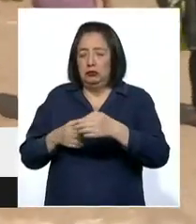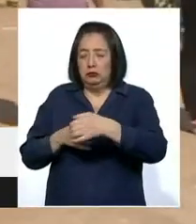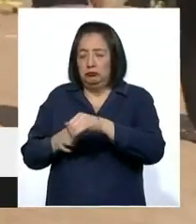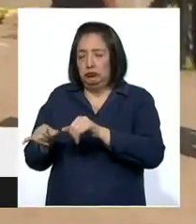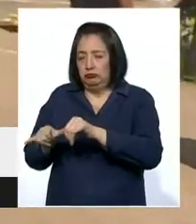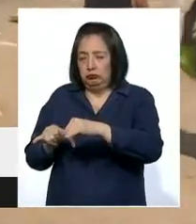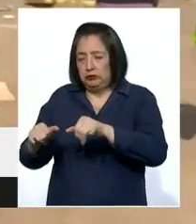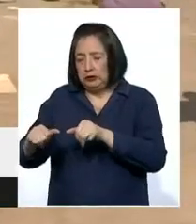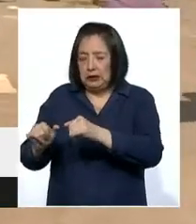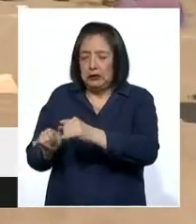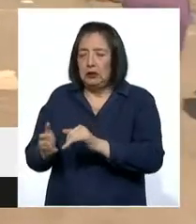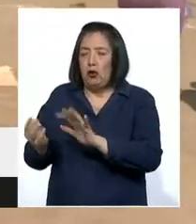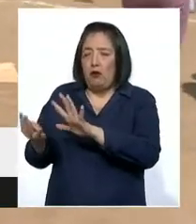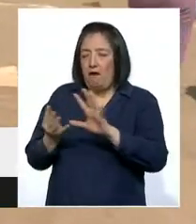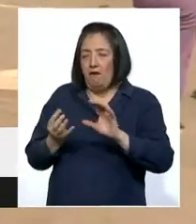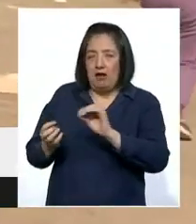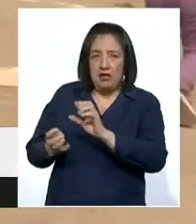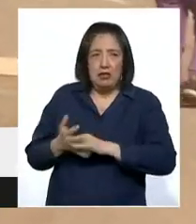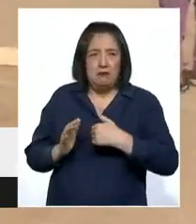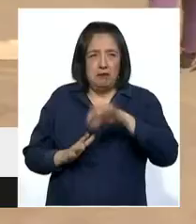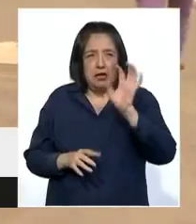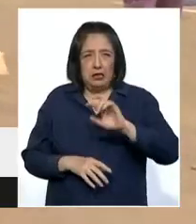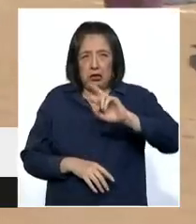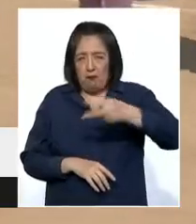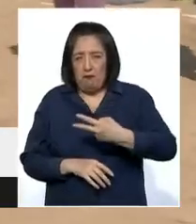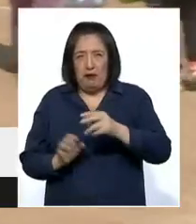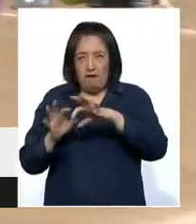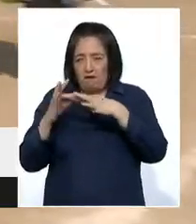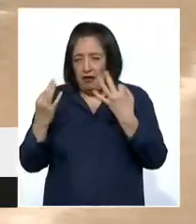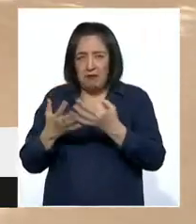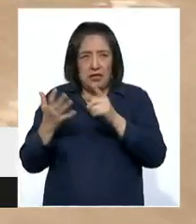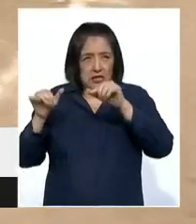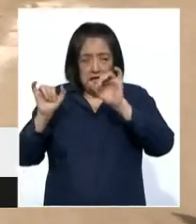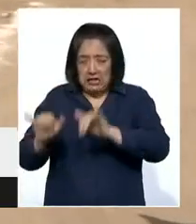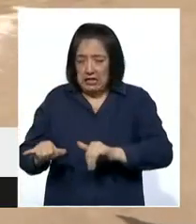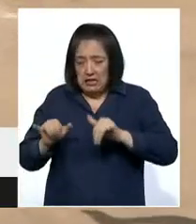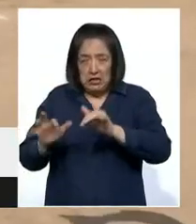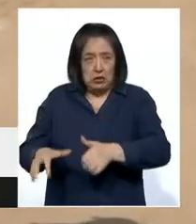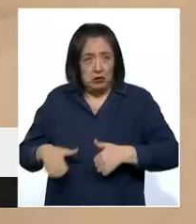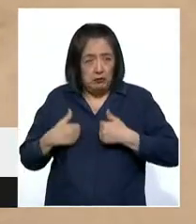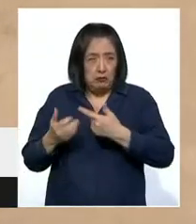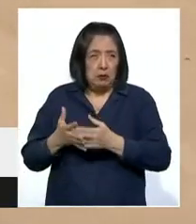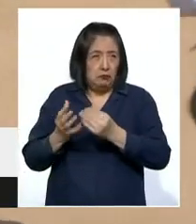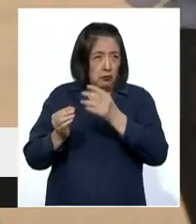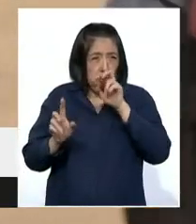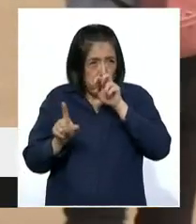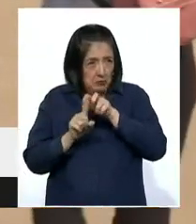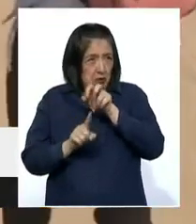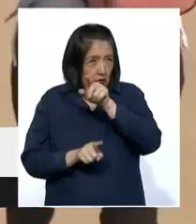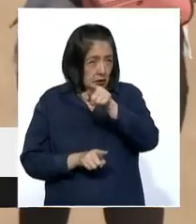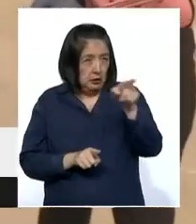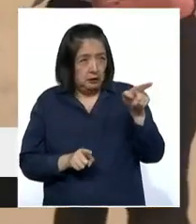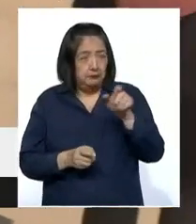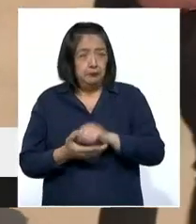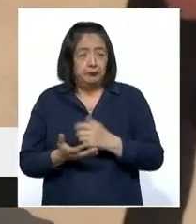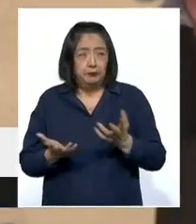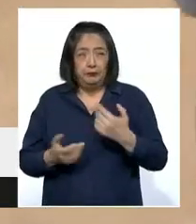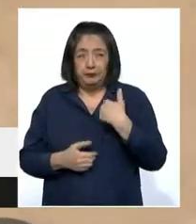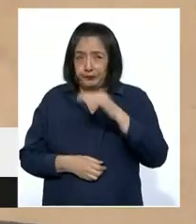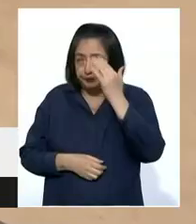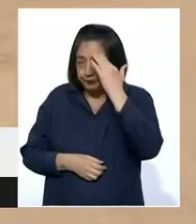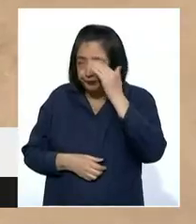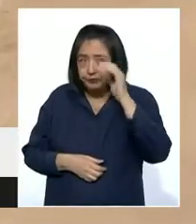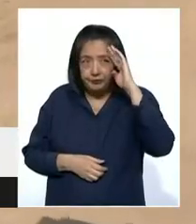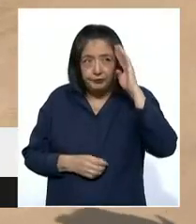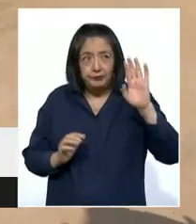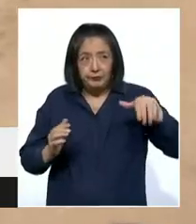noventa metros cuadrados hay más de dos mil familias que han estado viviendo en este lugar muchos de ellos como estamos viendo al saber que